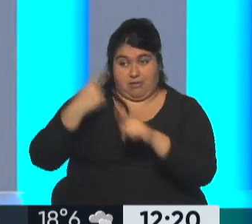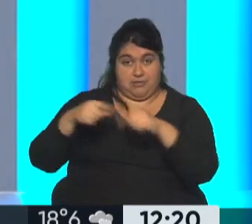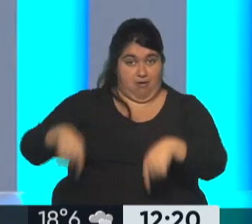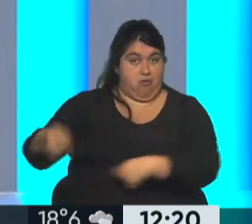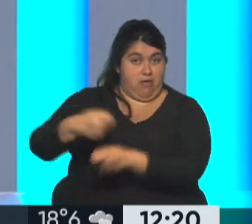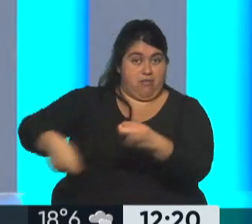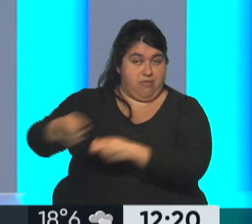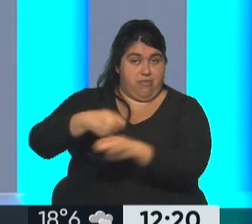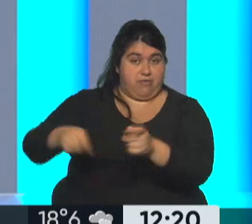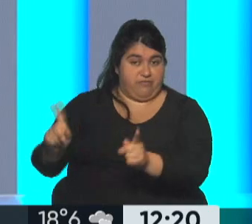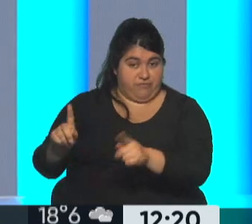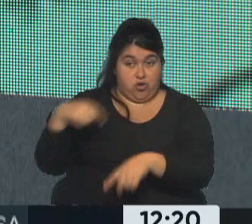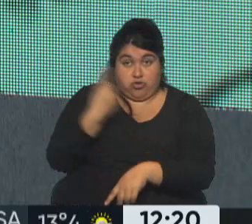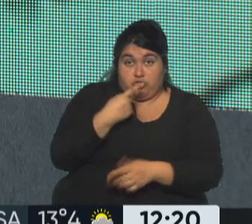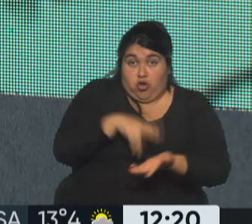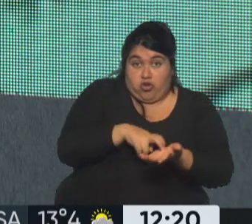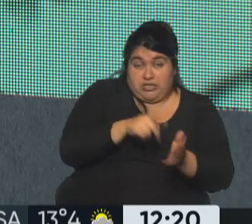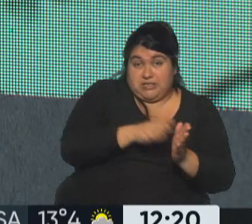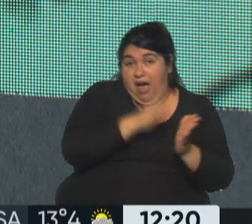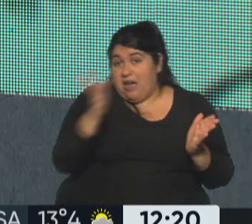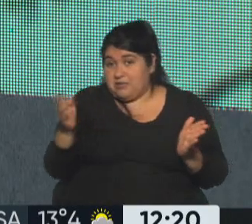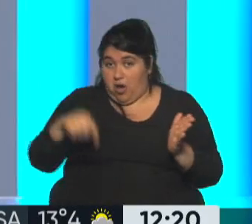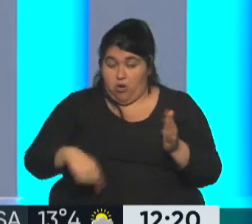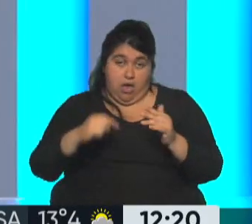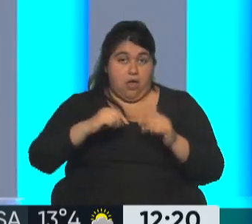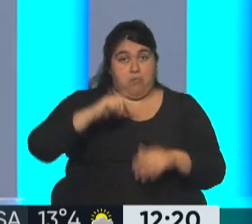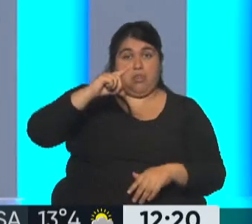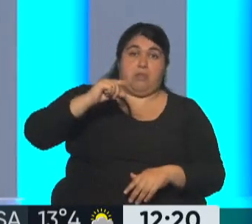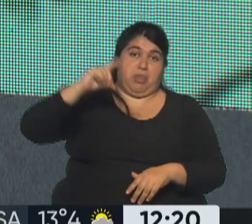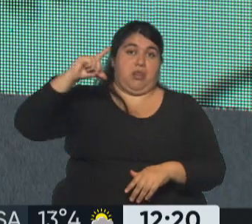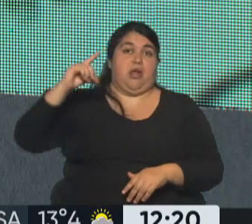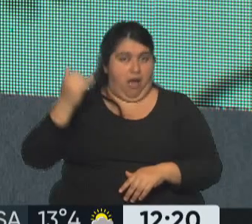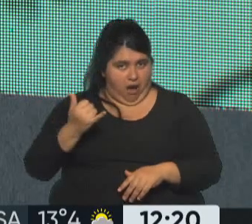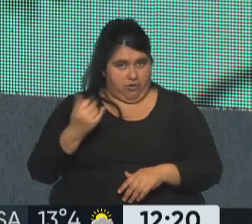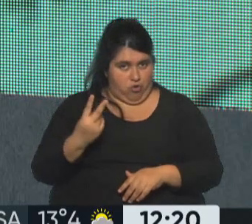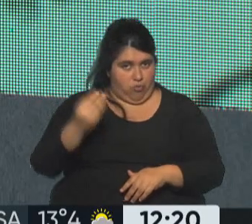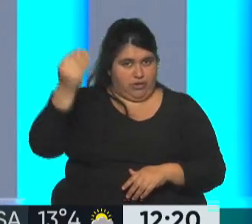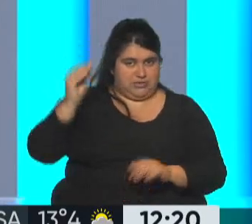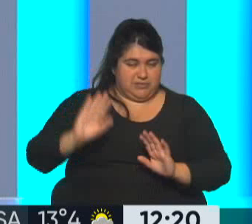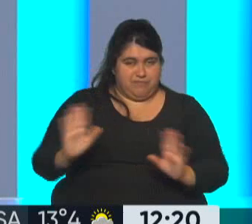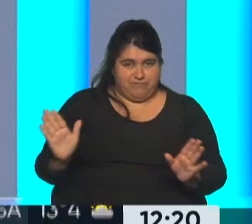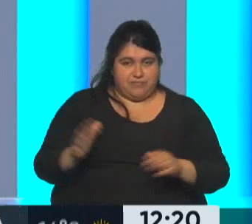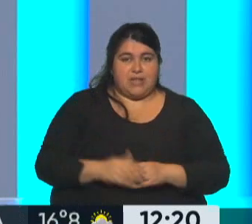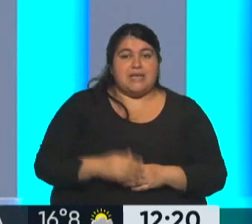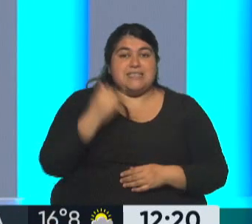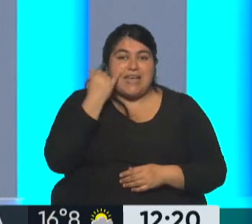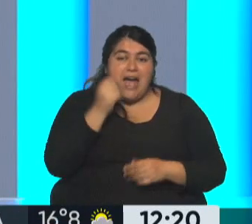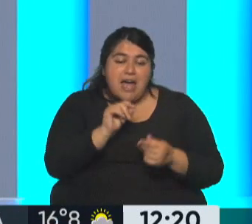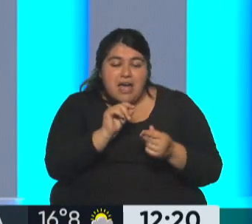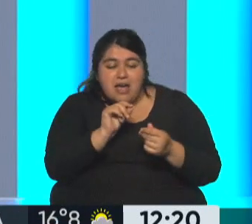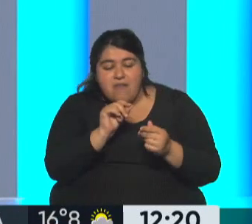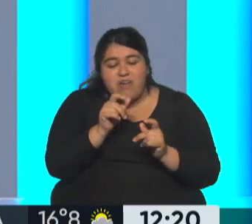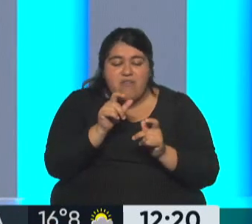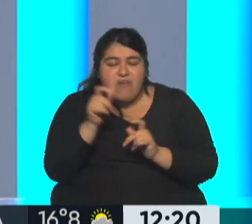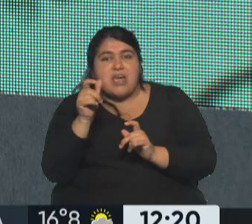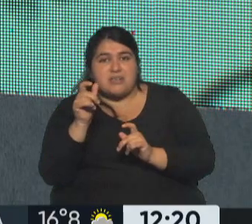desde el momento que empezamos en una noticia Hoy hubo por lo menos dos cambios en por lo menos es verdad este que se están referenciando por lo menos son